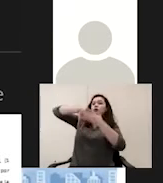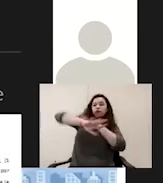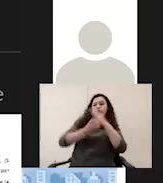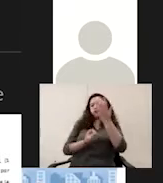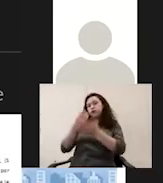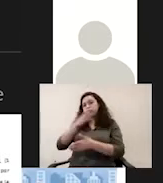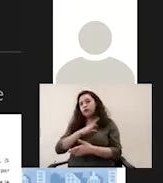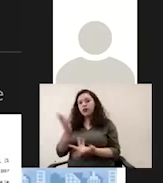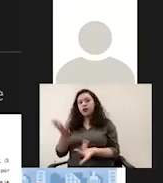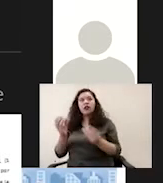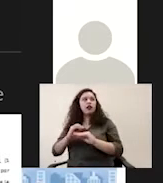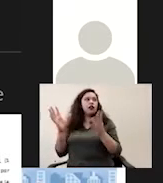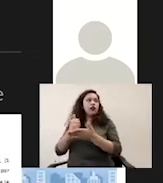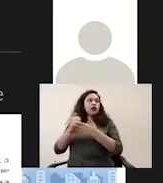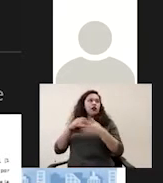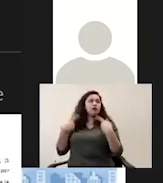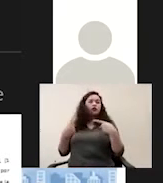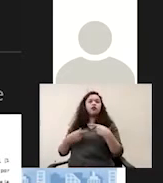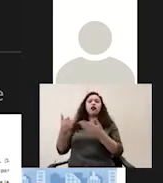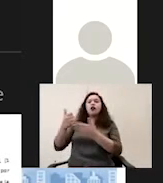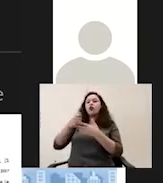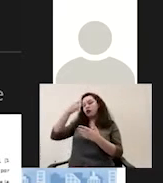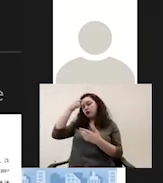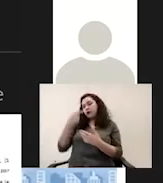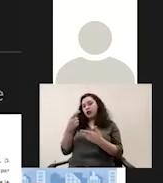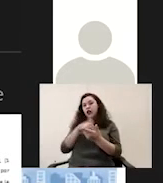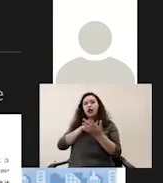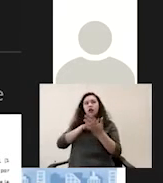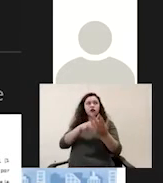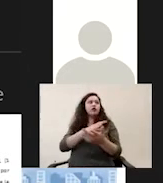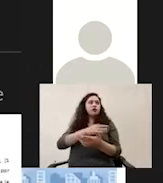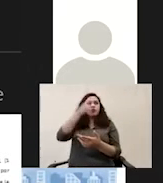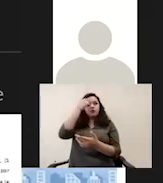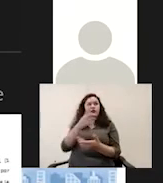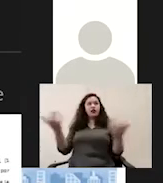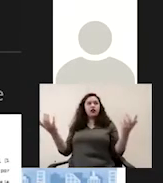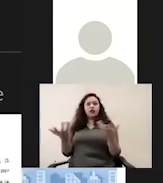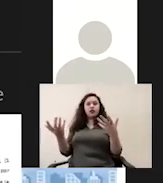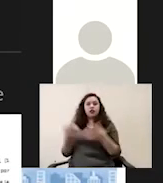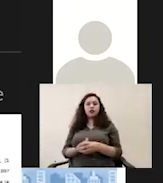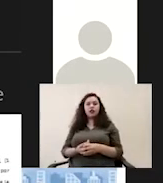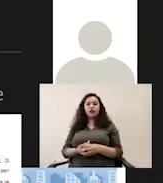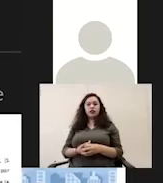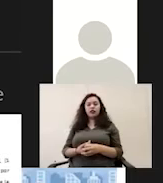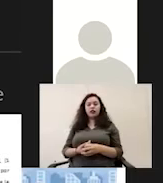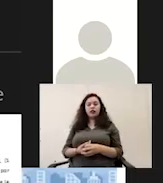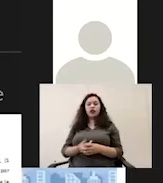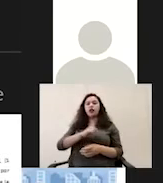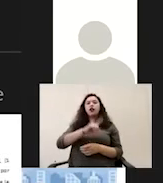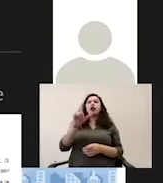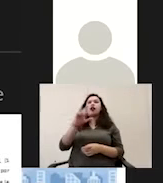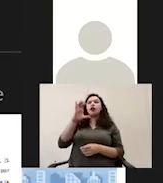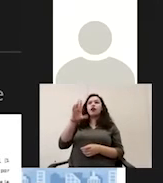obviamente la ayuda o el apoyo de alguien que los pueda ayudar a meterla. Y obviamente la solución de cloro